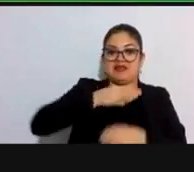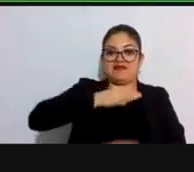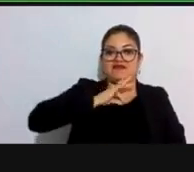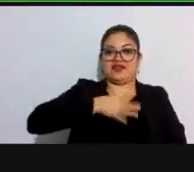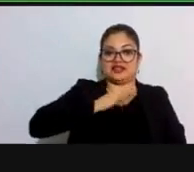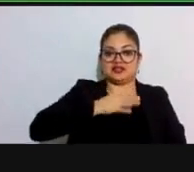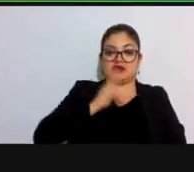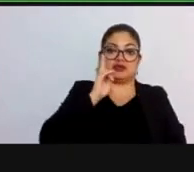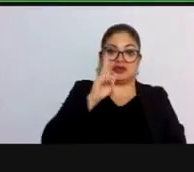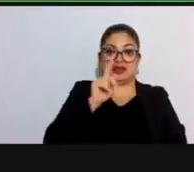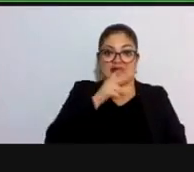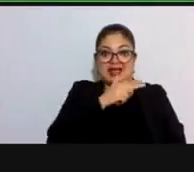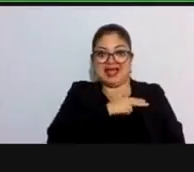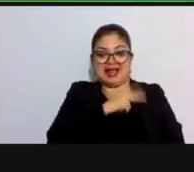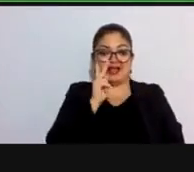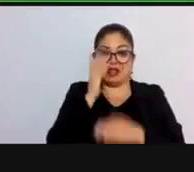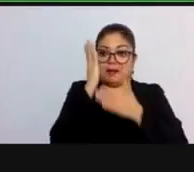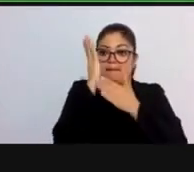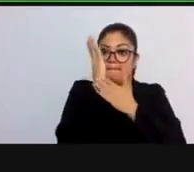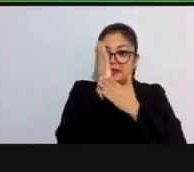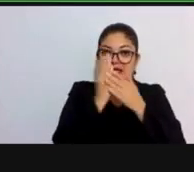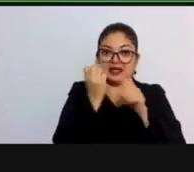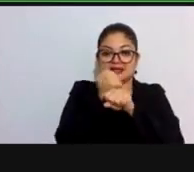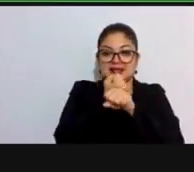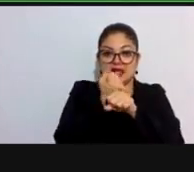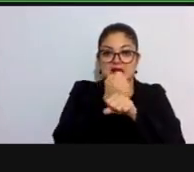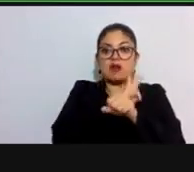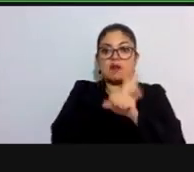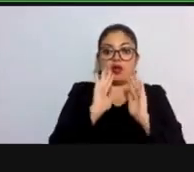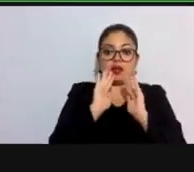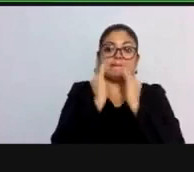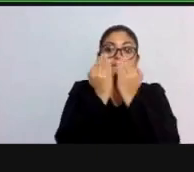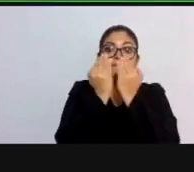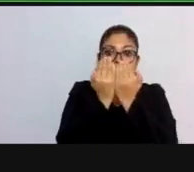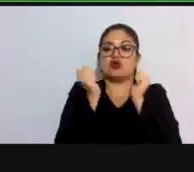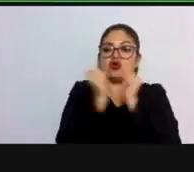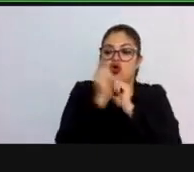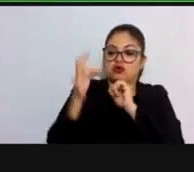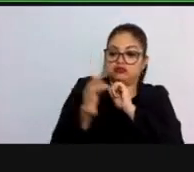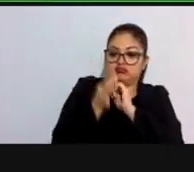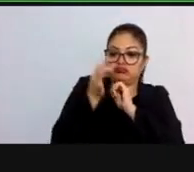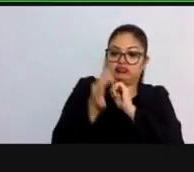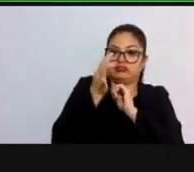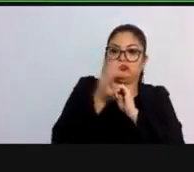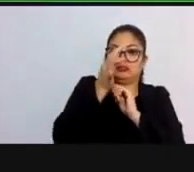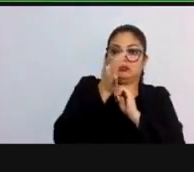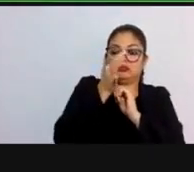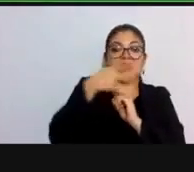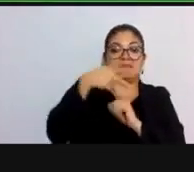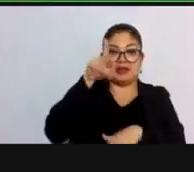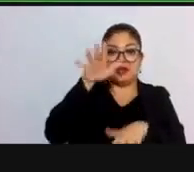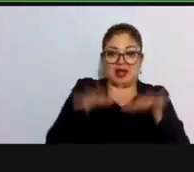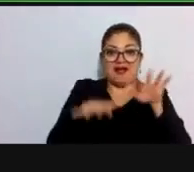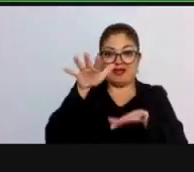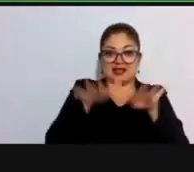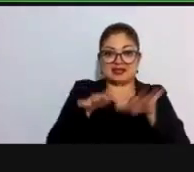con frecuencia, pueden ser cerradas directamente, suturando borde con borde, pero en muchas ocasiones se pierde